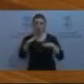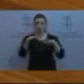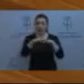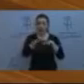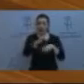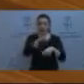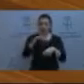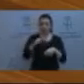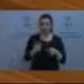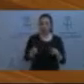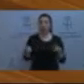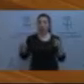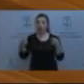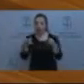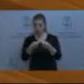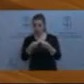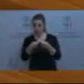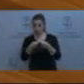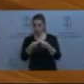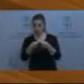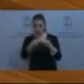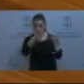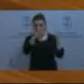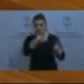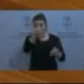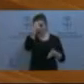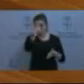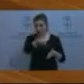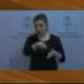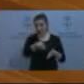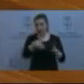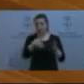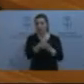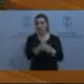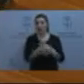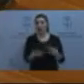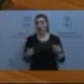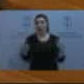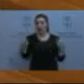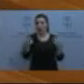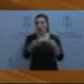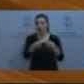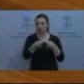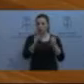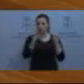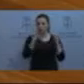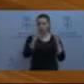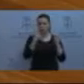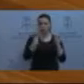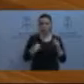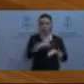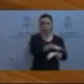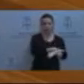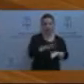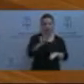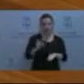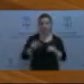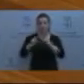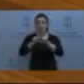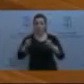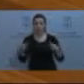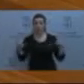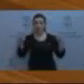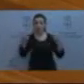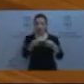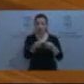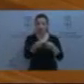privados concertados, como sin duda ya sabrá, son los conciertos educativos entre Administración y empresas los que determinan